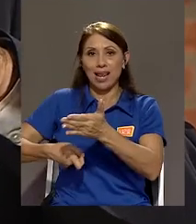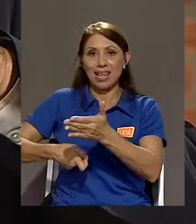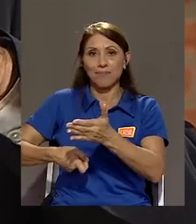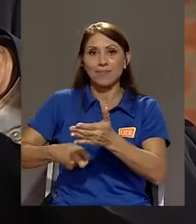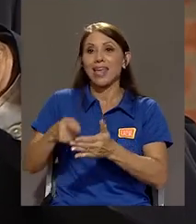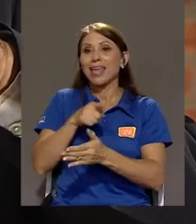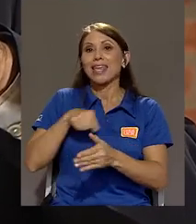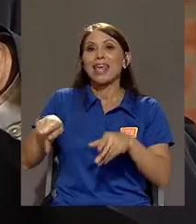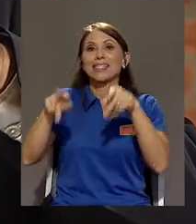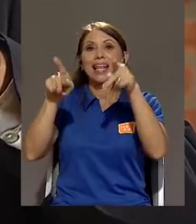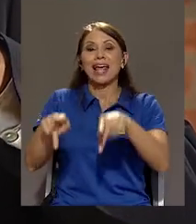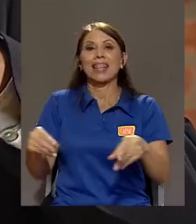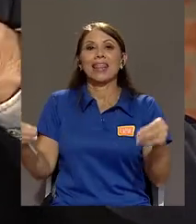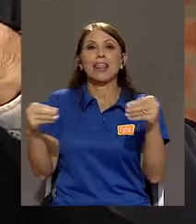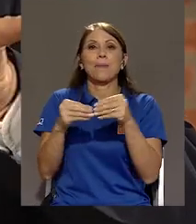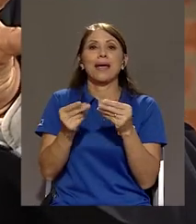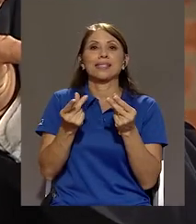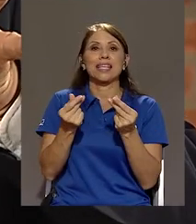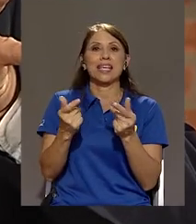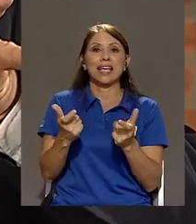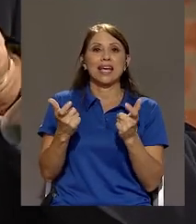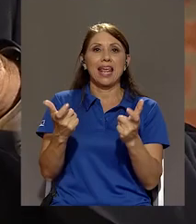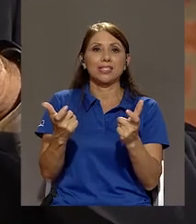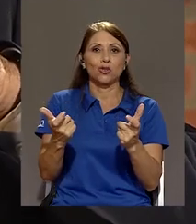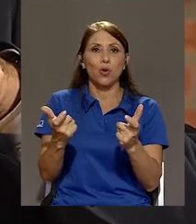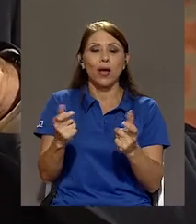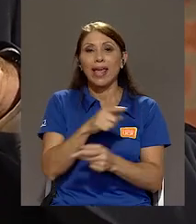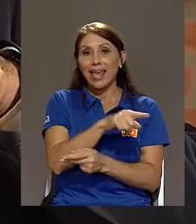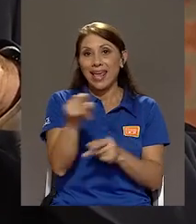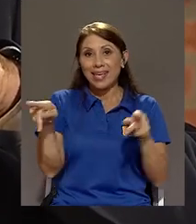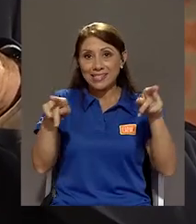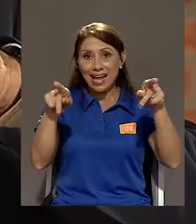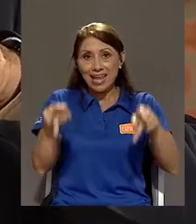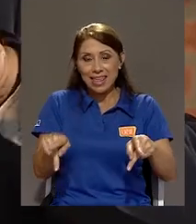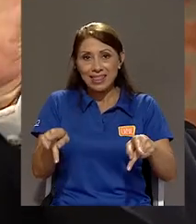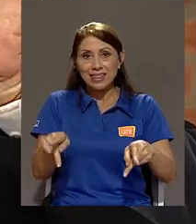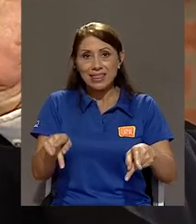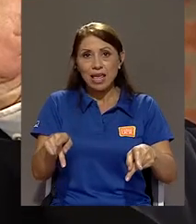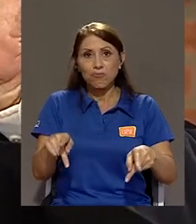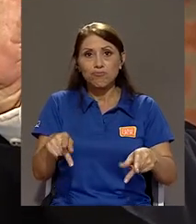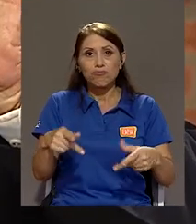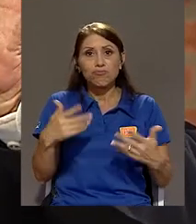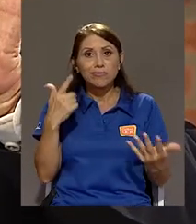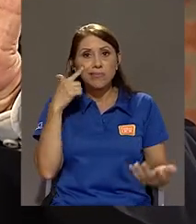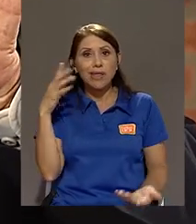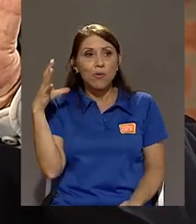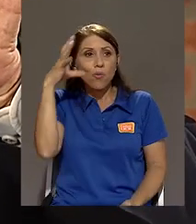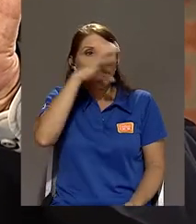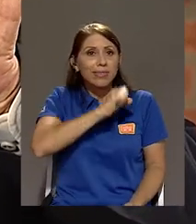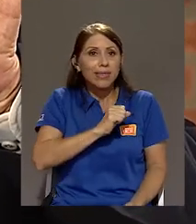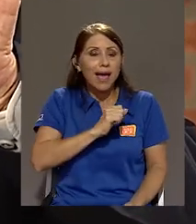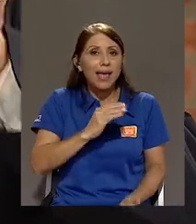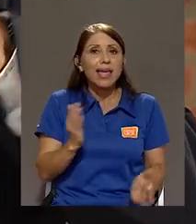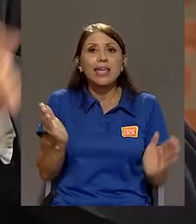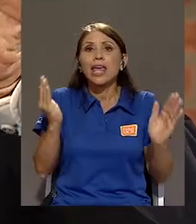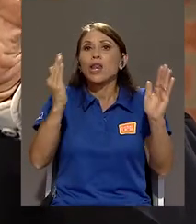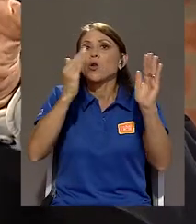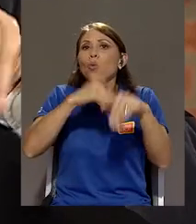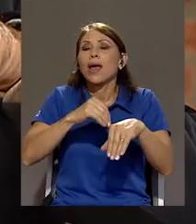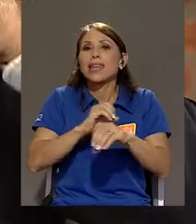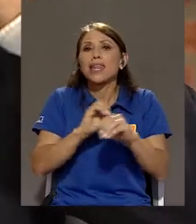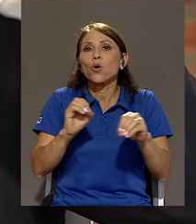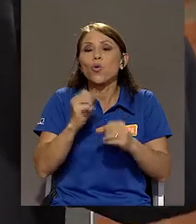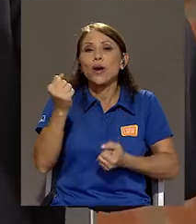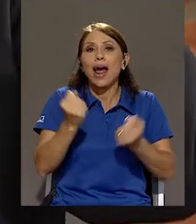de más ingreso, bueno, esa gente aparentemente encuentra que no hay ningún carro hecho en Estados Unidos como